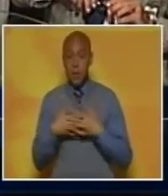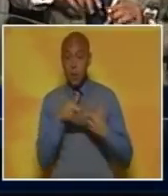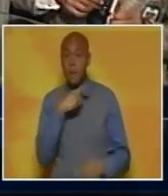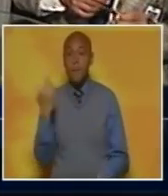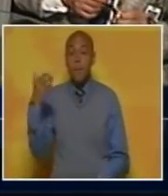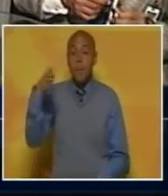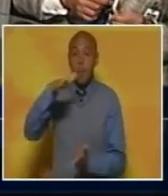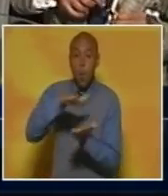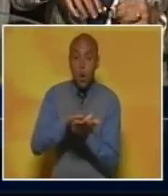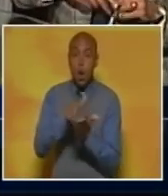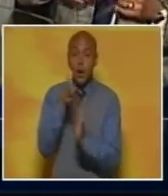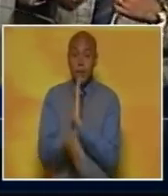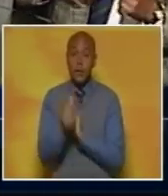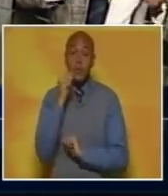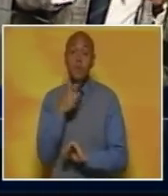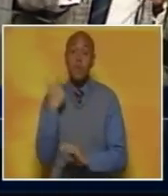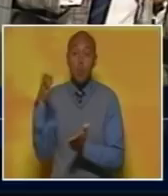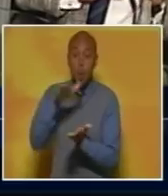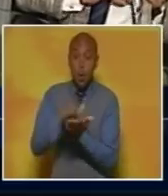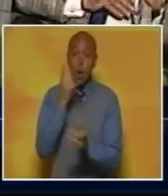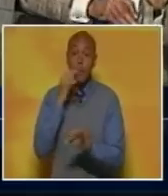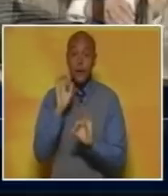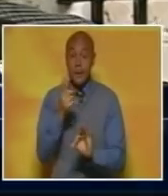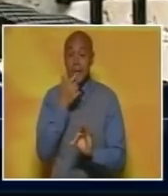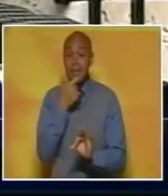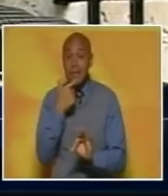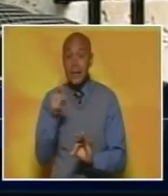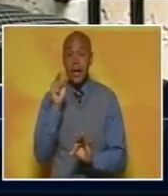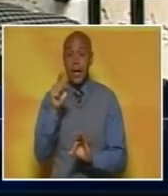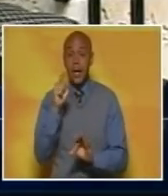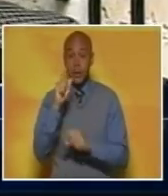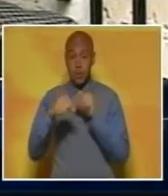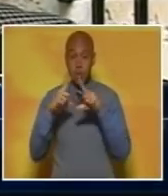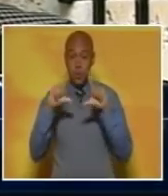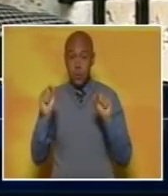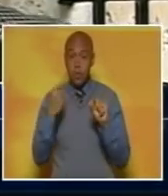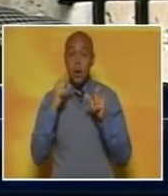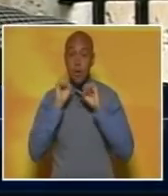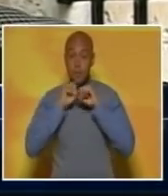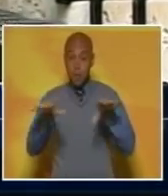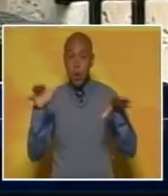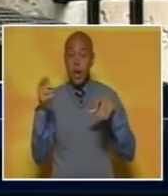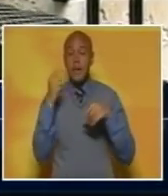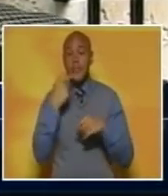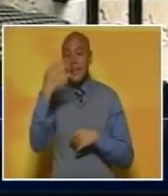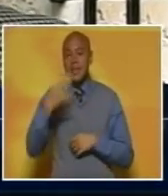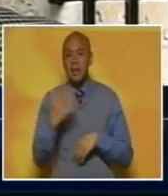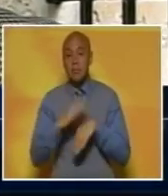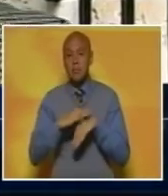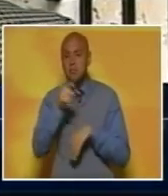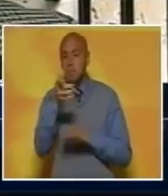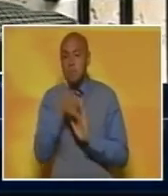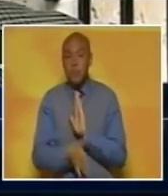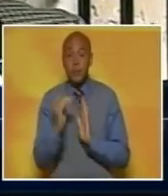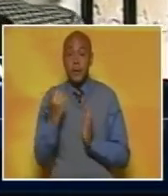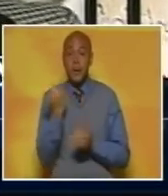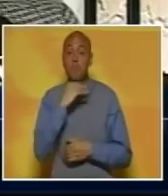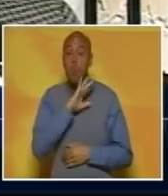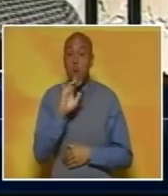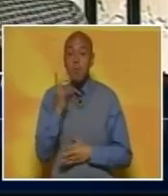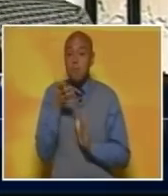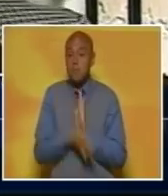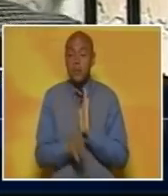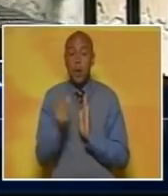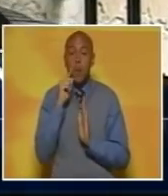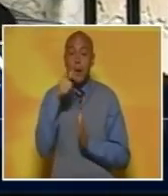martes familiares y fuentes cercanas a través de sus redes sociales. La información difundida no detalla las causas de la muerte, solo que se